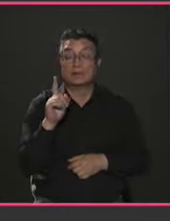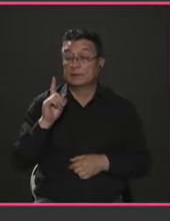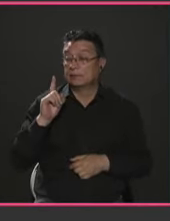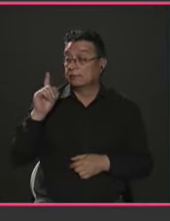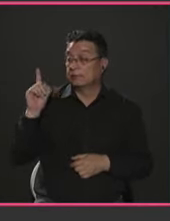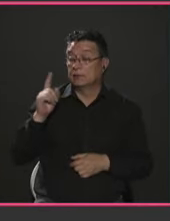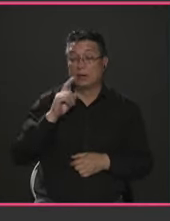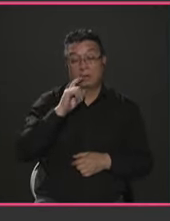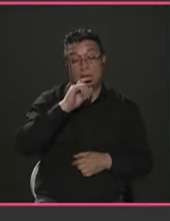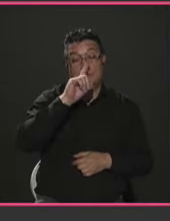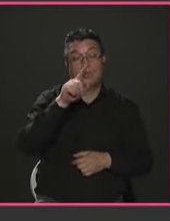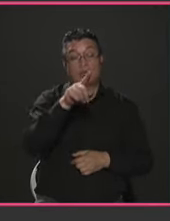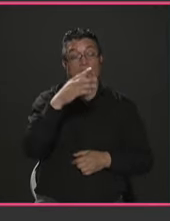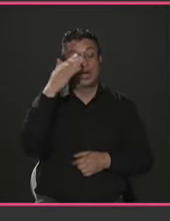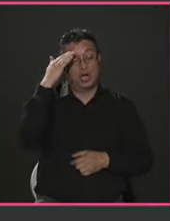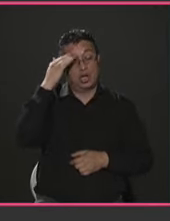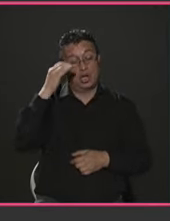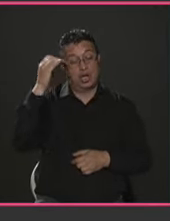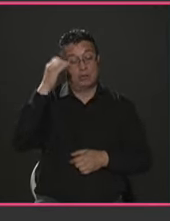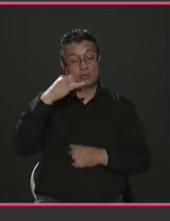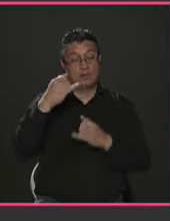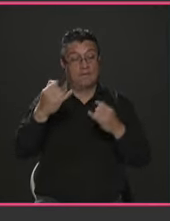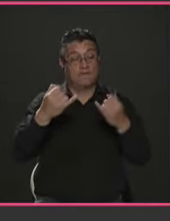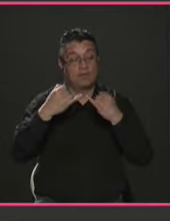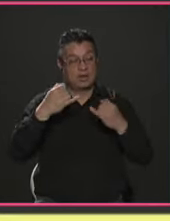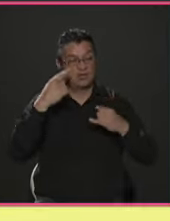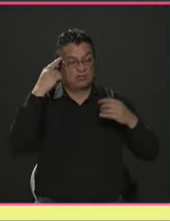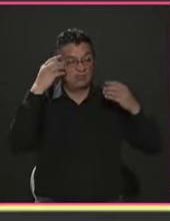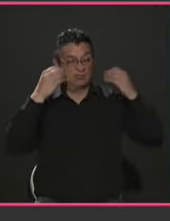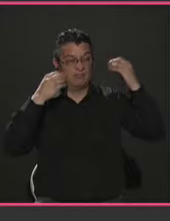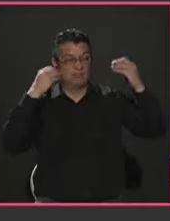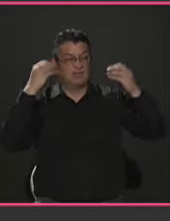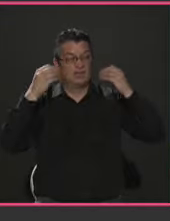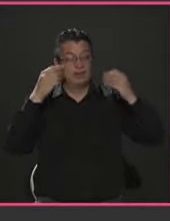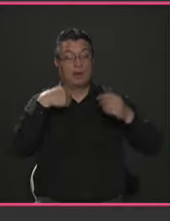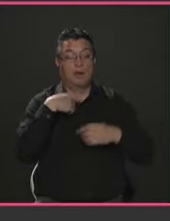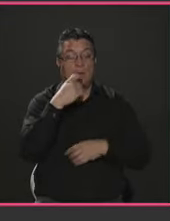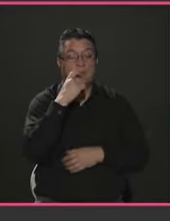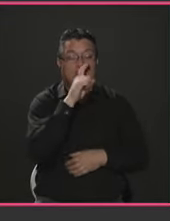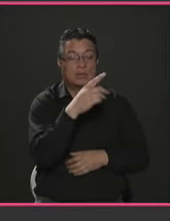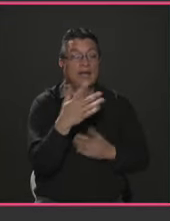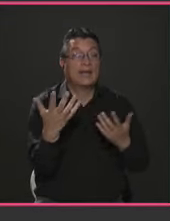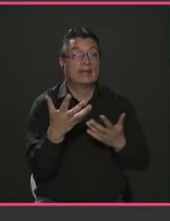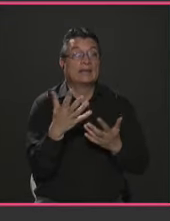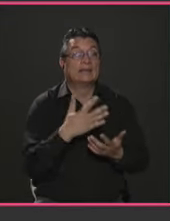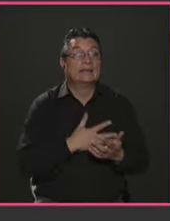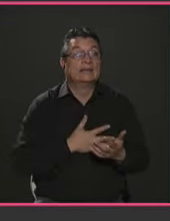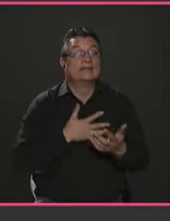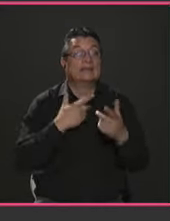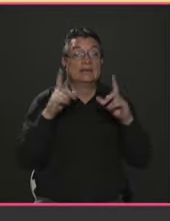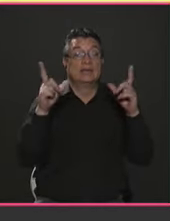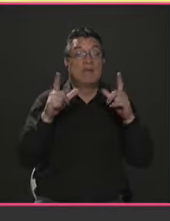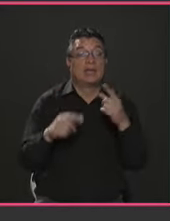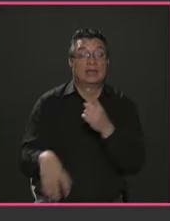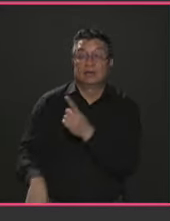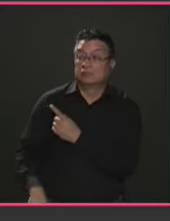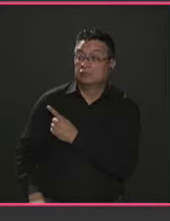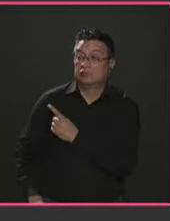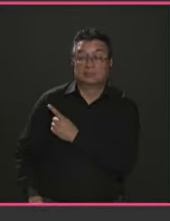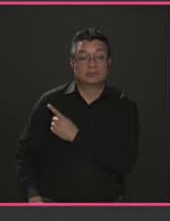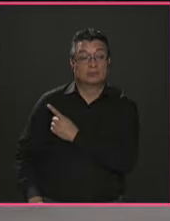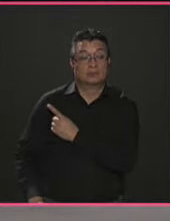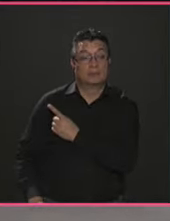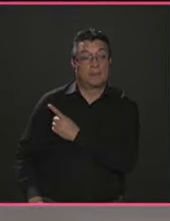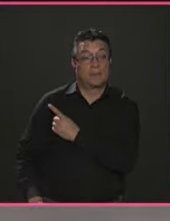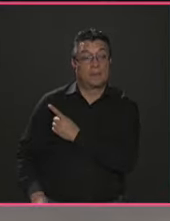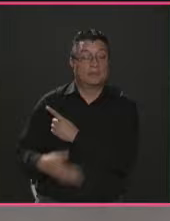punto de vista que a ustedes le está llegando información ruidosa entonces la pregunta que dice es Qué representa esa imagen ustedes seguramente ya tienen ya la